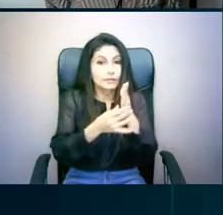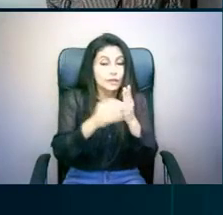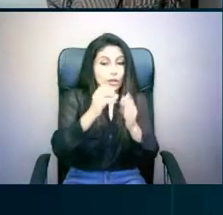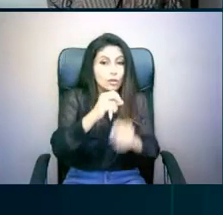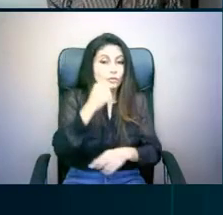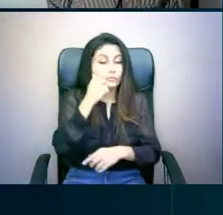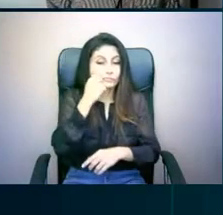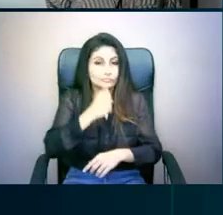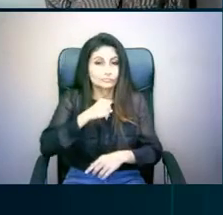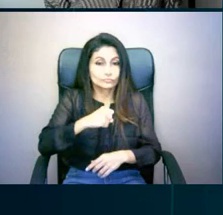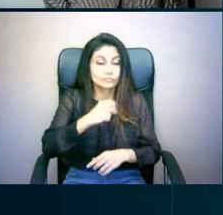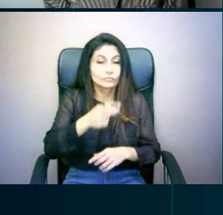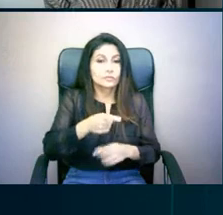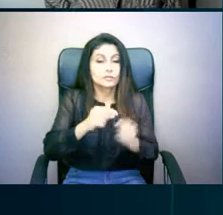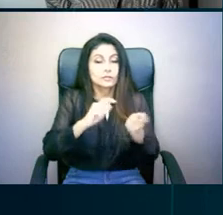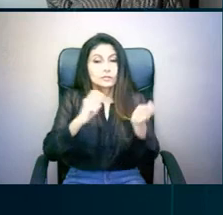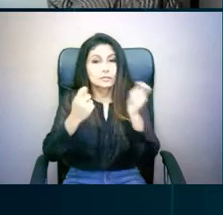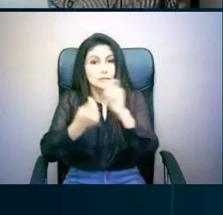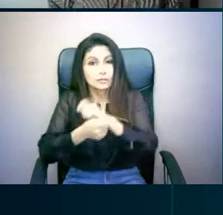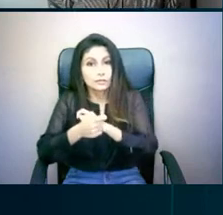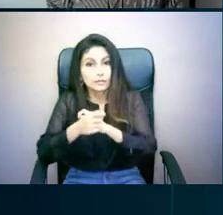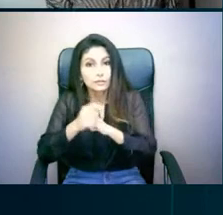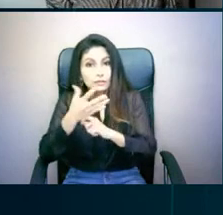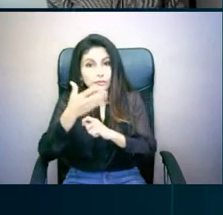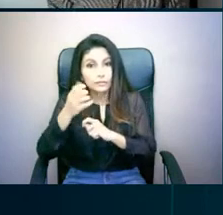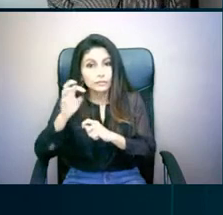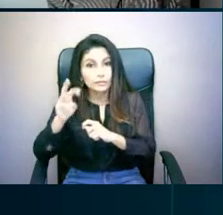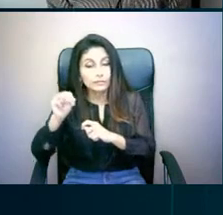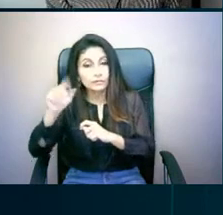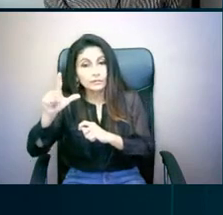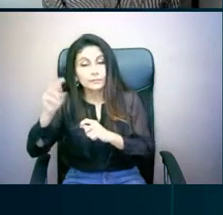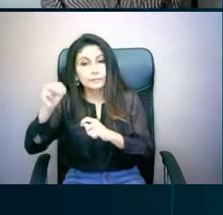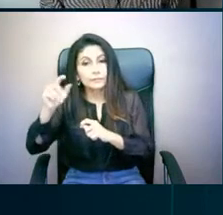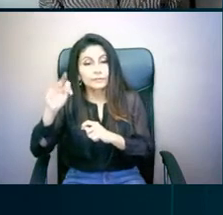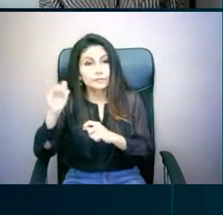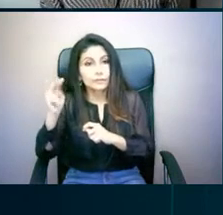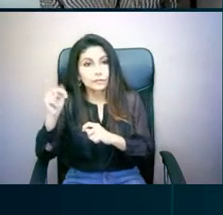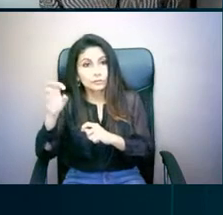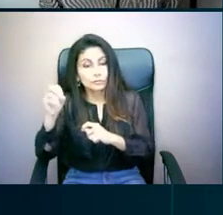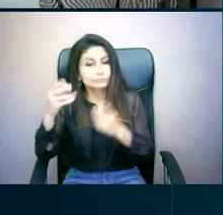mililitros de metano. Entonces,